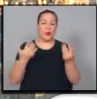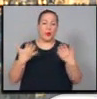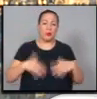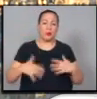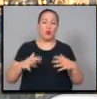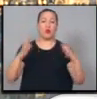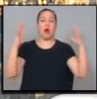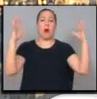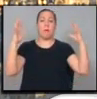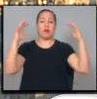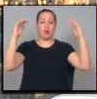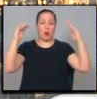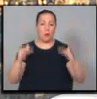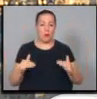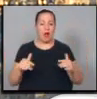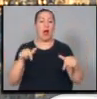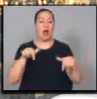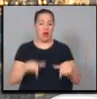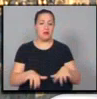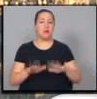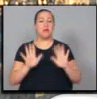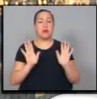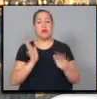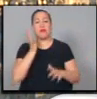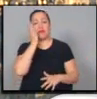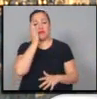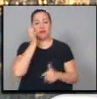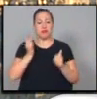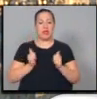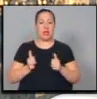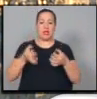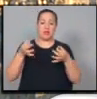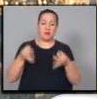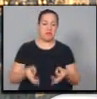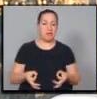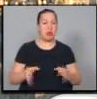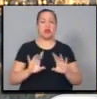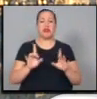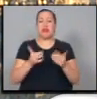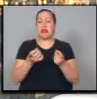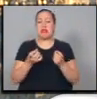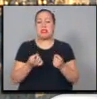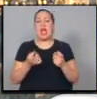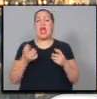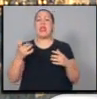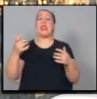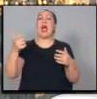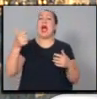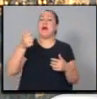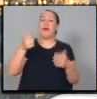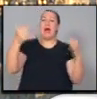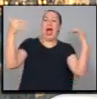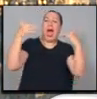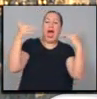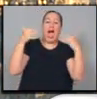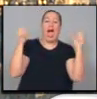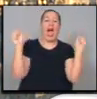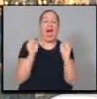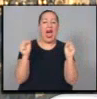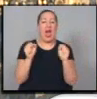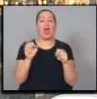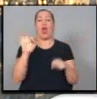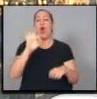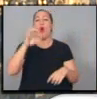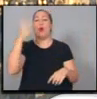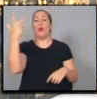presión baja. En este caso se pudo descansar bien, sin necesidad de aire acondicionado, de ventilador. Pero de